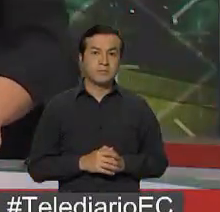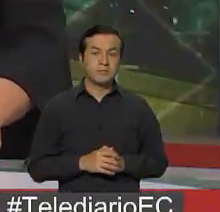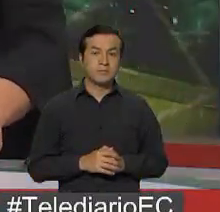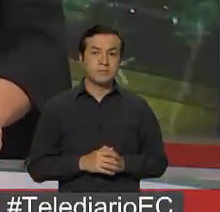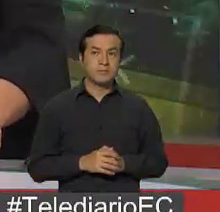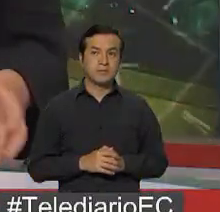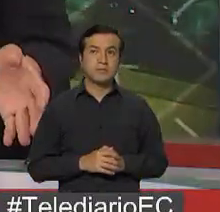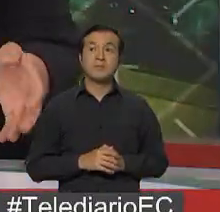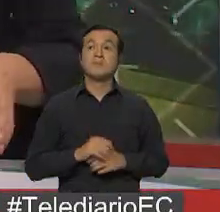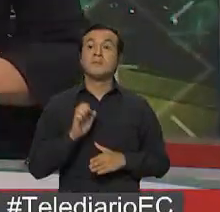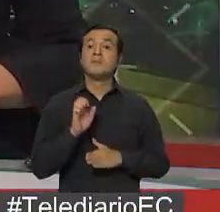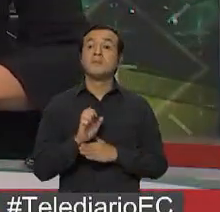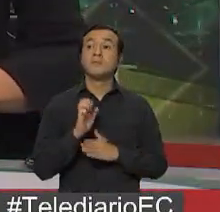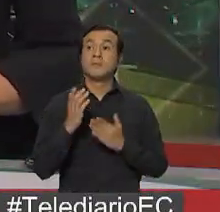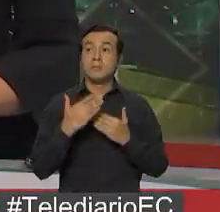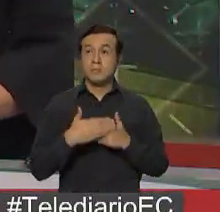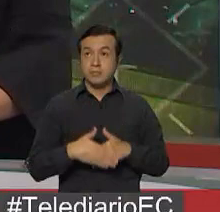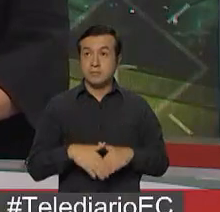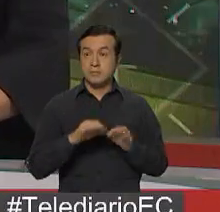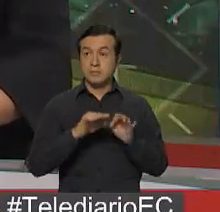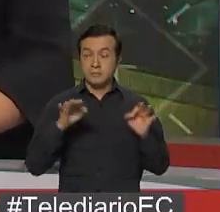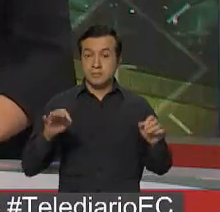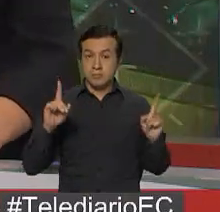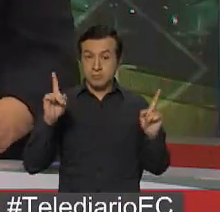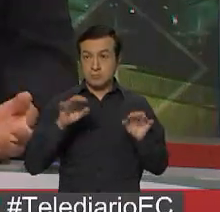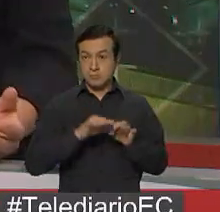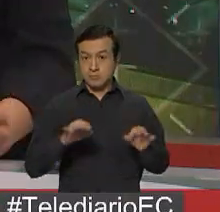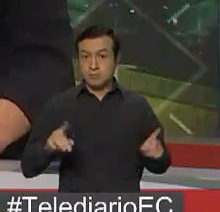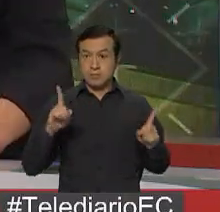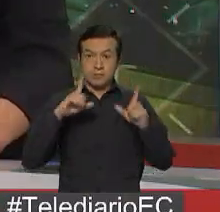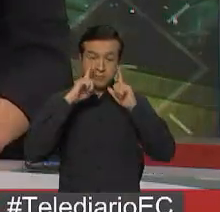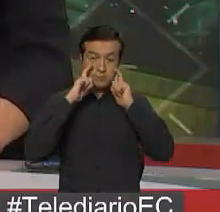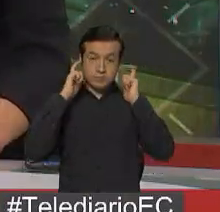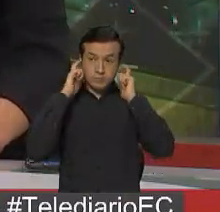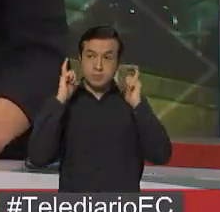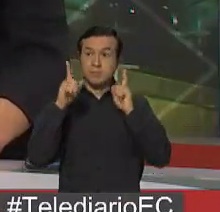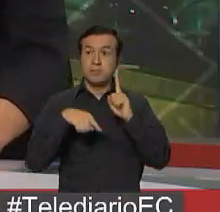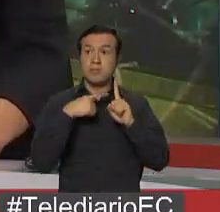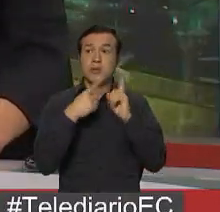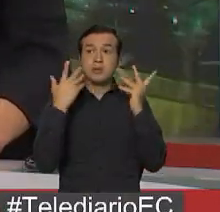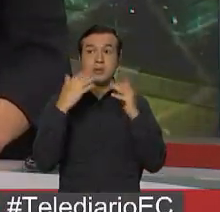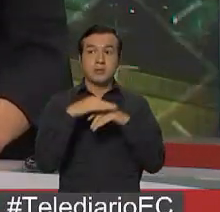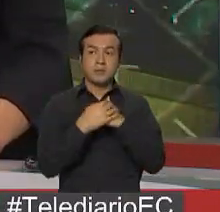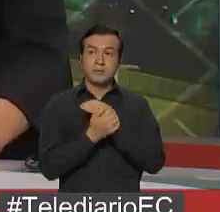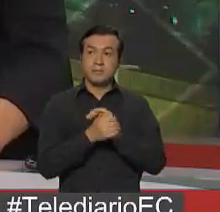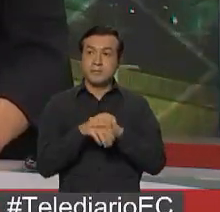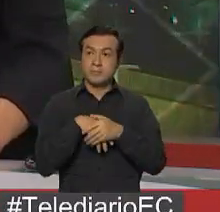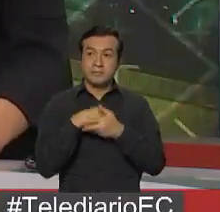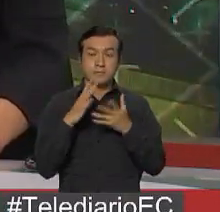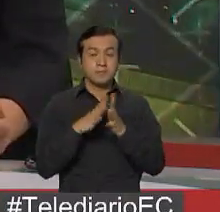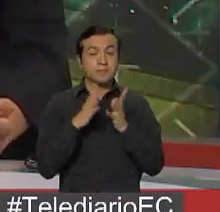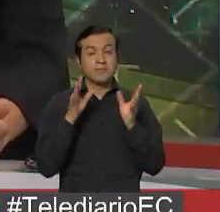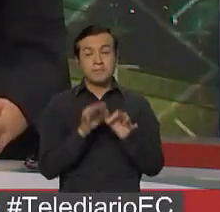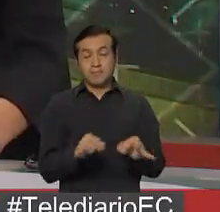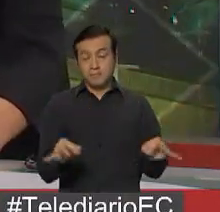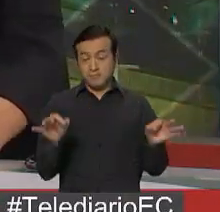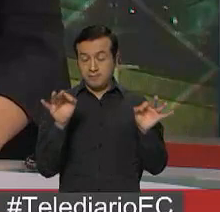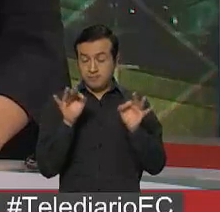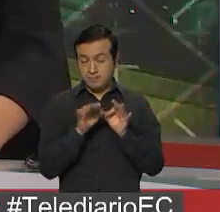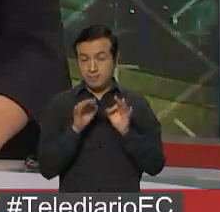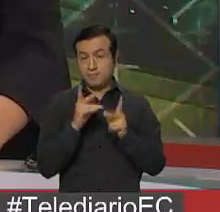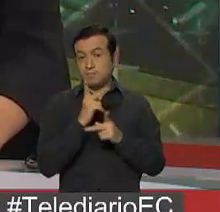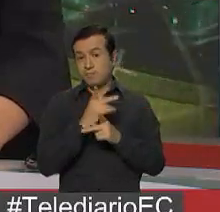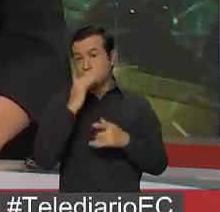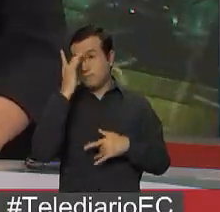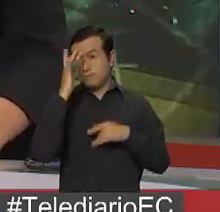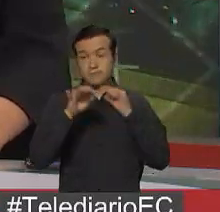y este ecuador entró ya la fase de distanciamiento social y la mascarilla junto al lavado permanente de manos es un implemento clave para evitar el